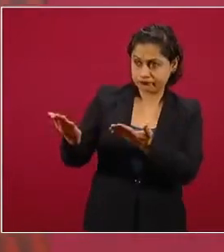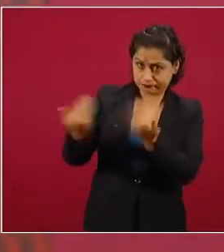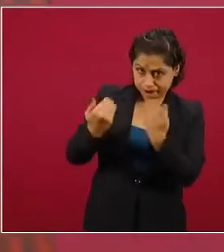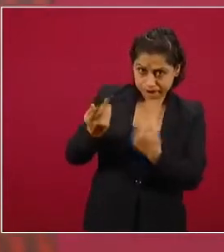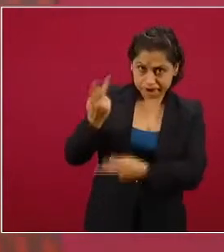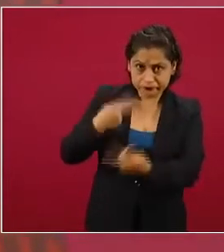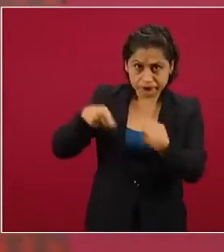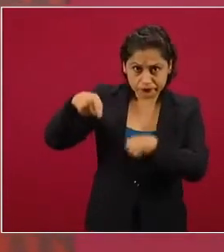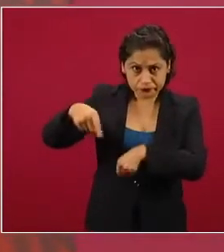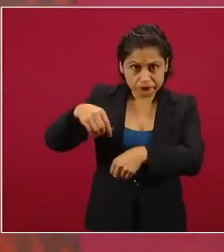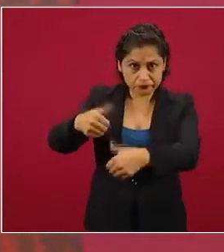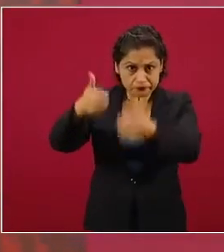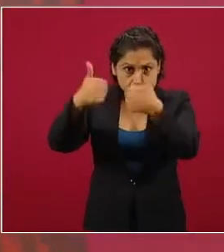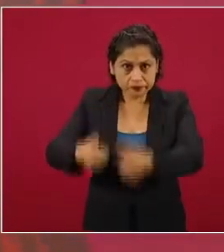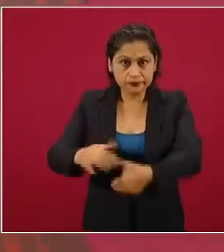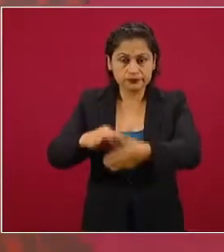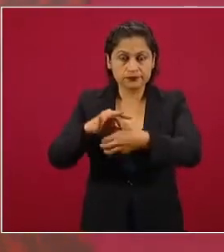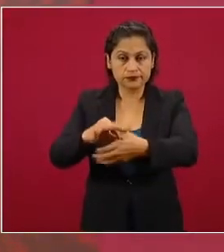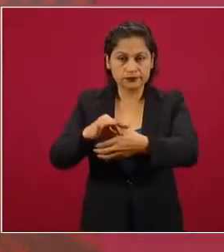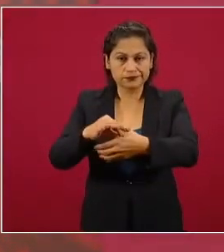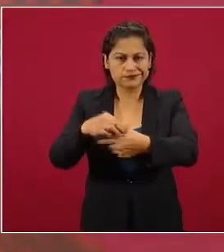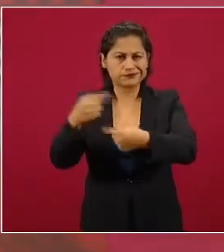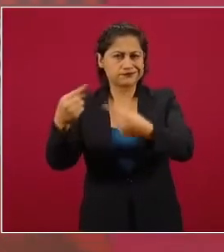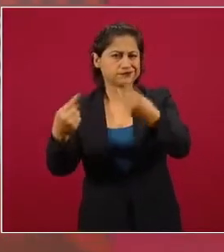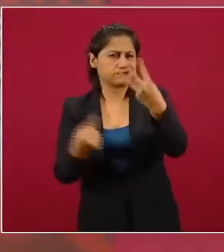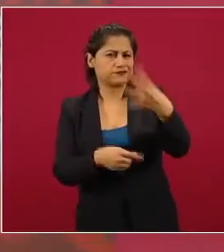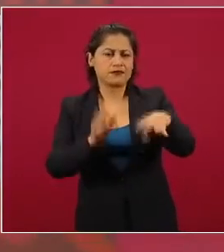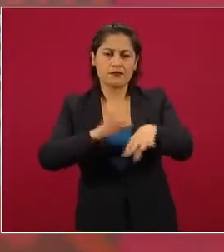etcétera, etcétera, etcétera.